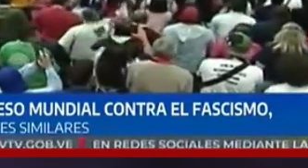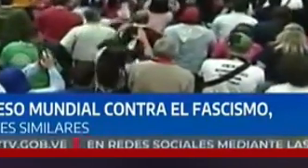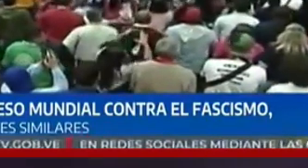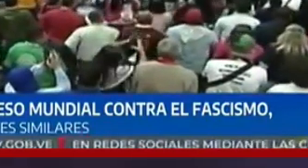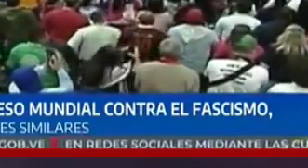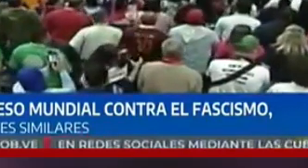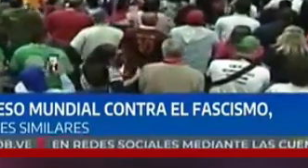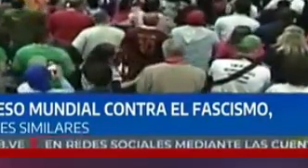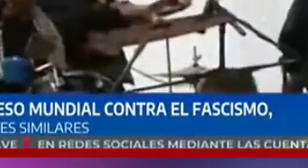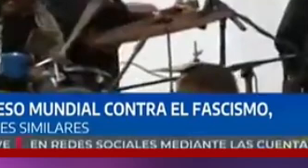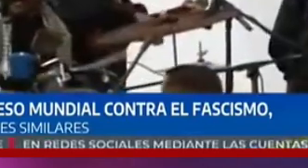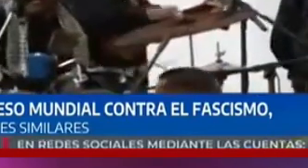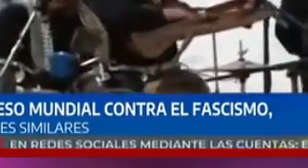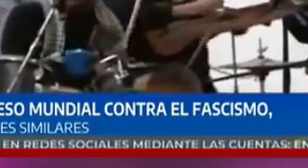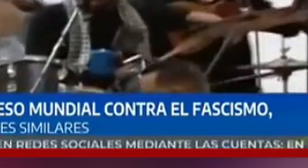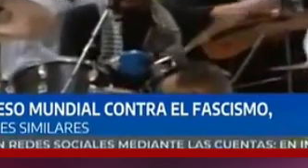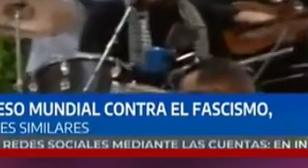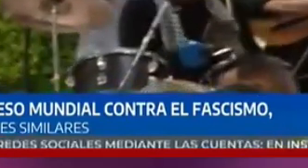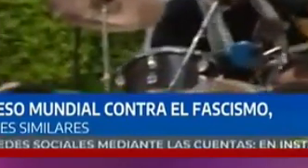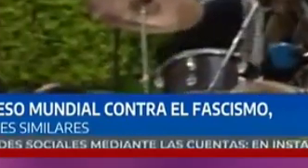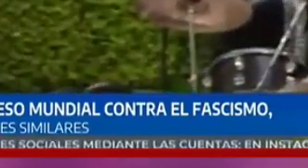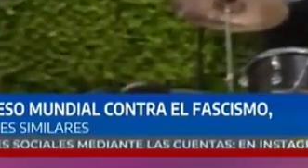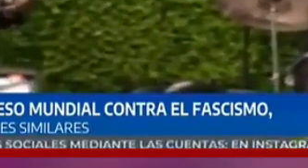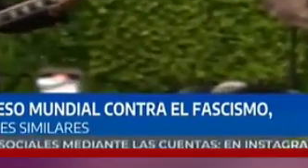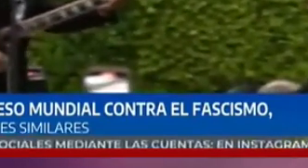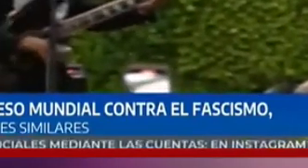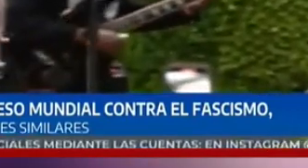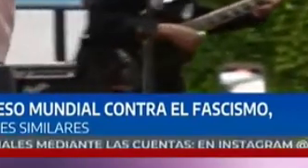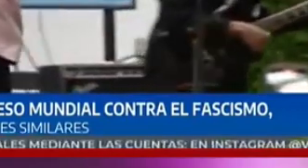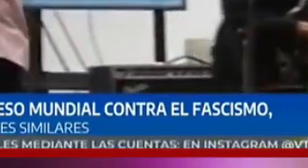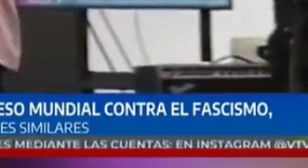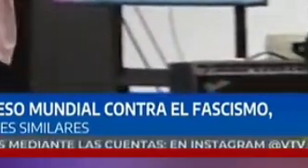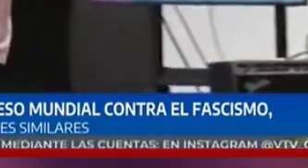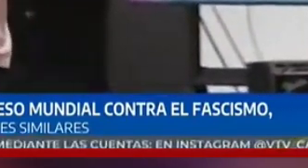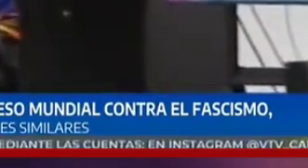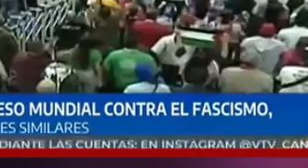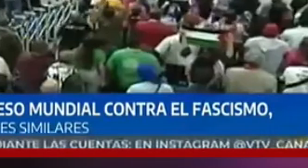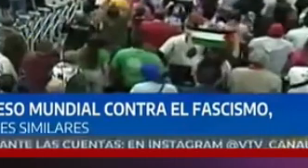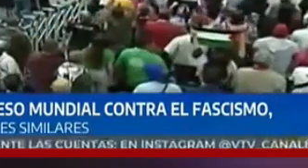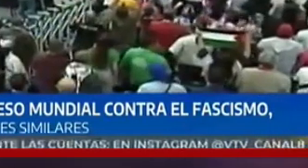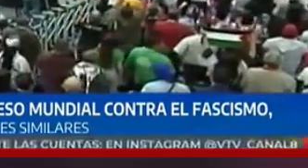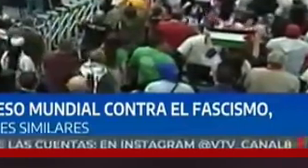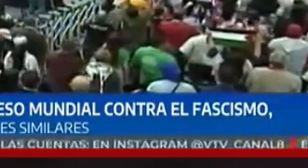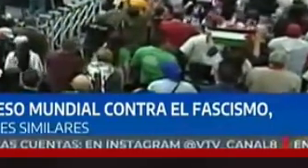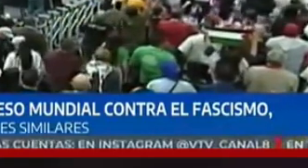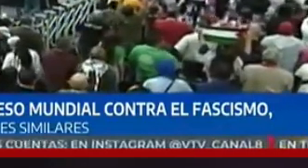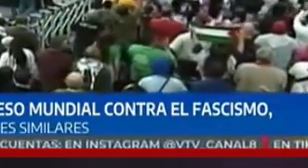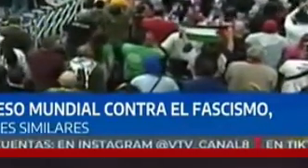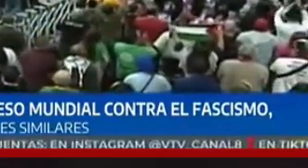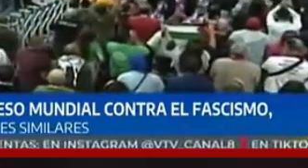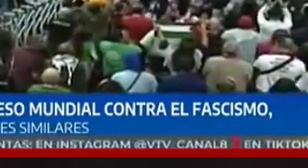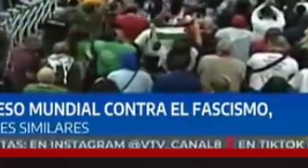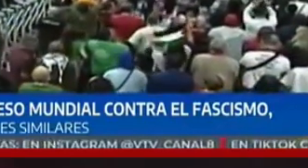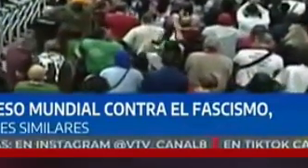nueva etapa de la presidencia en esta revolución que sigue gozando de buena salud. Allí hubo etapa en el discurso